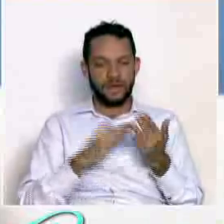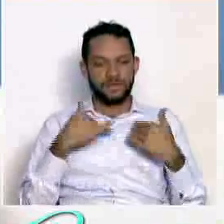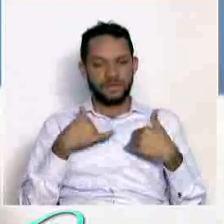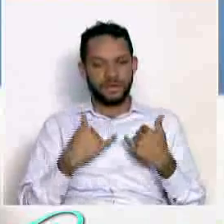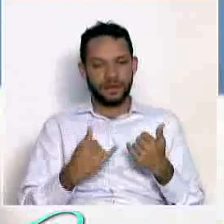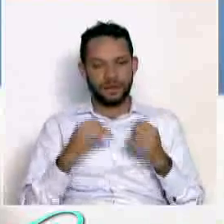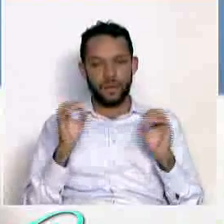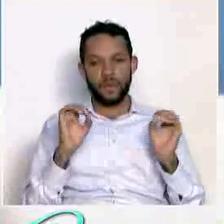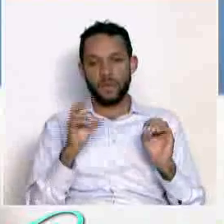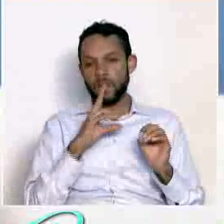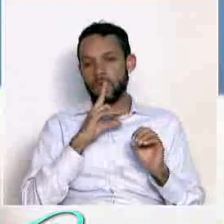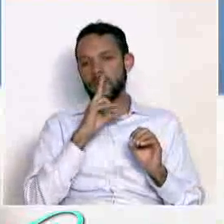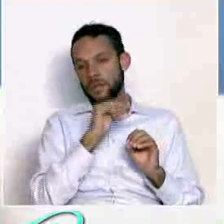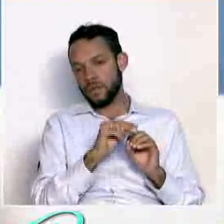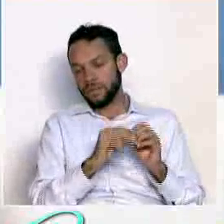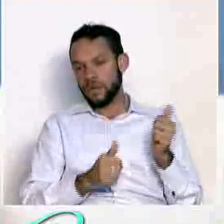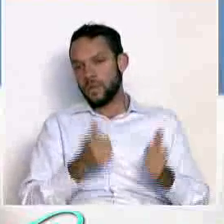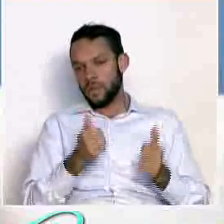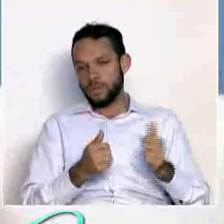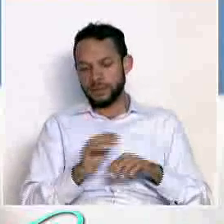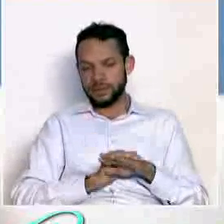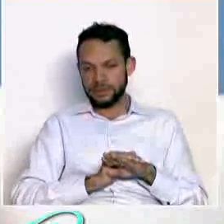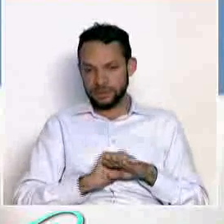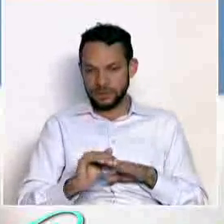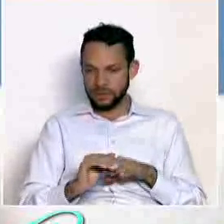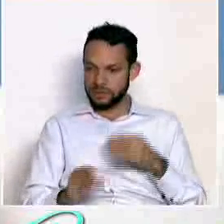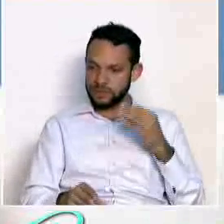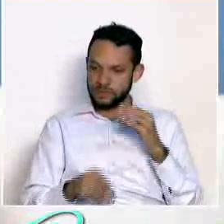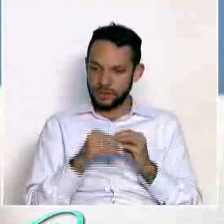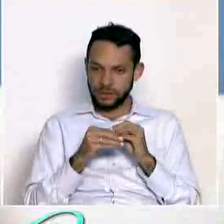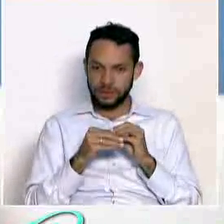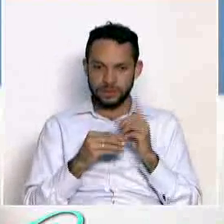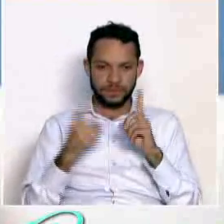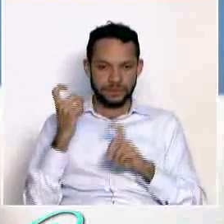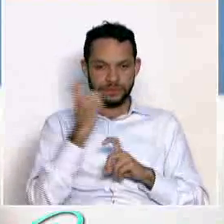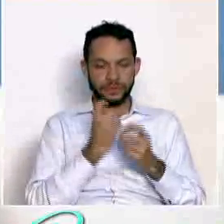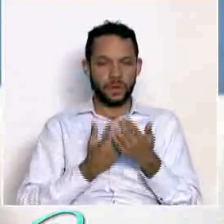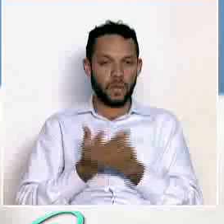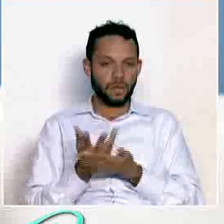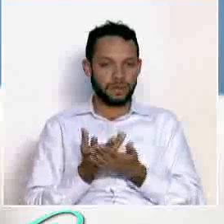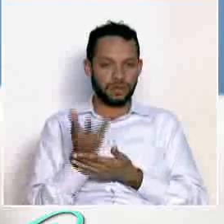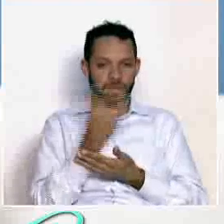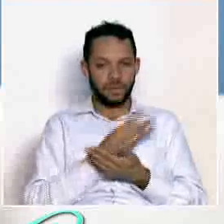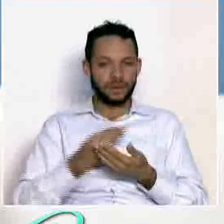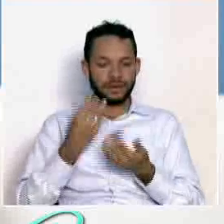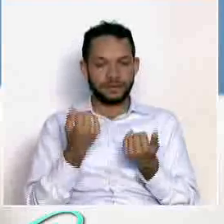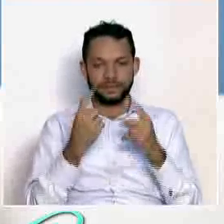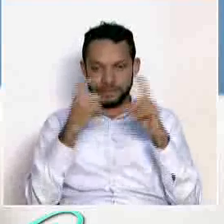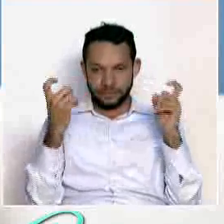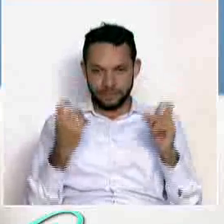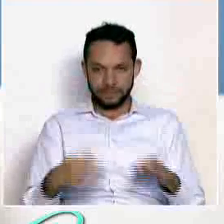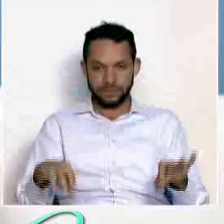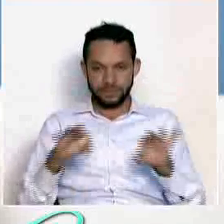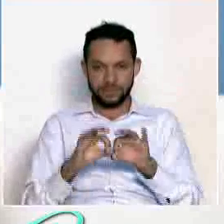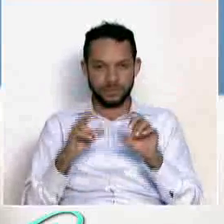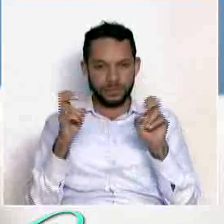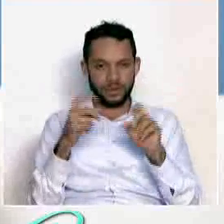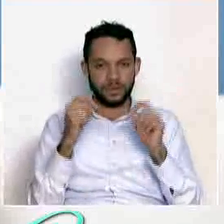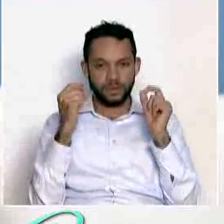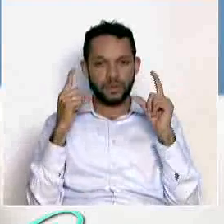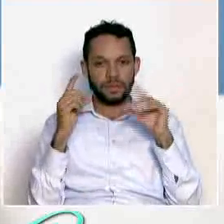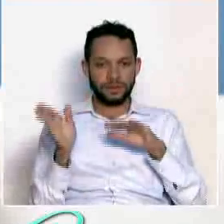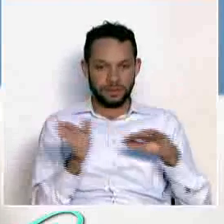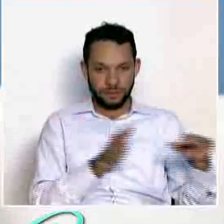eso los invitamos para que empecemos hoy este programa con nuestra píldora de optimismo y estén pendientes que va a ser un tema